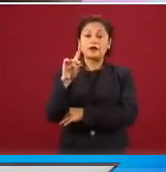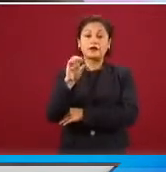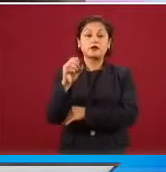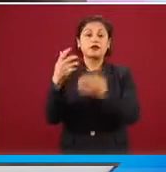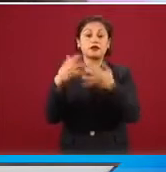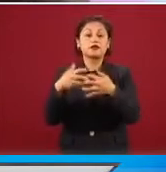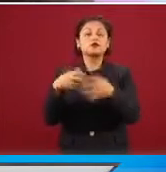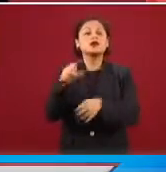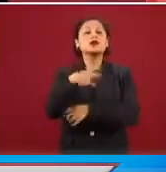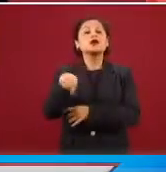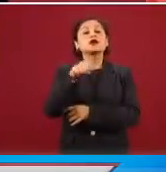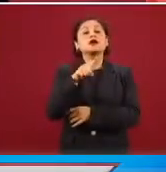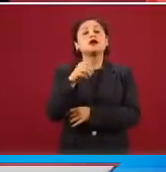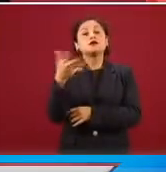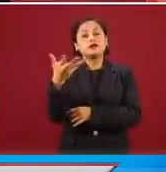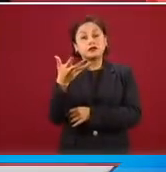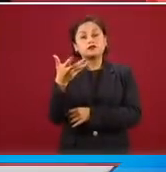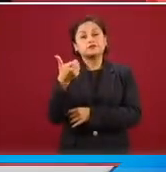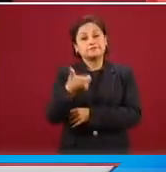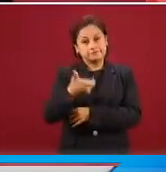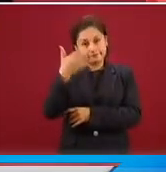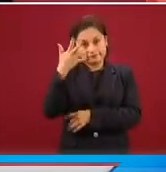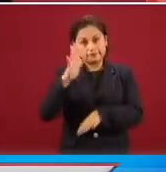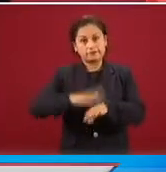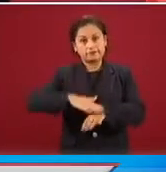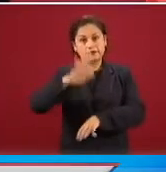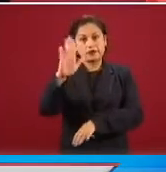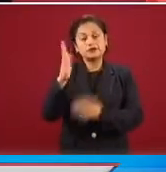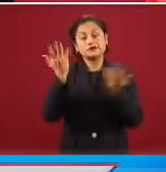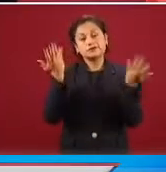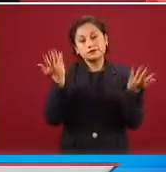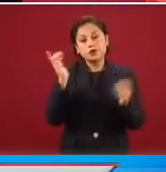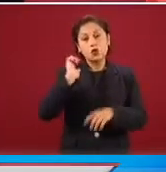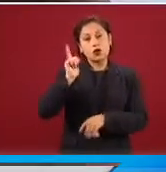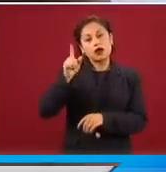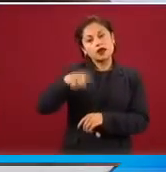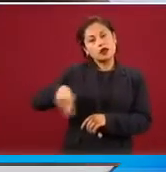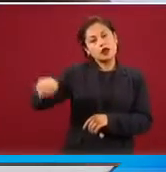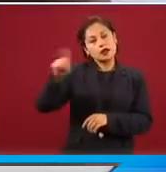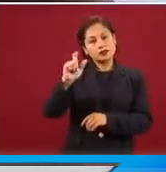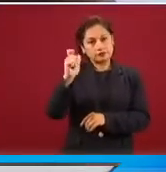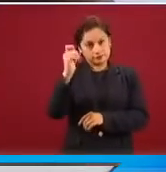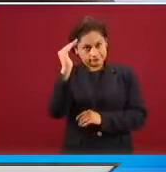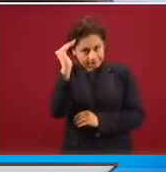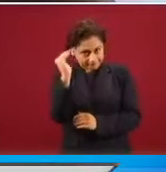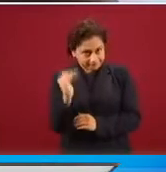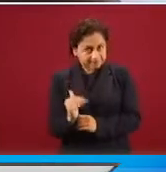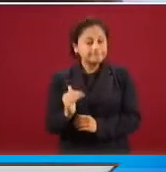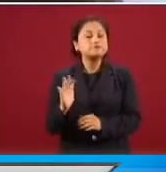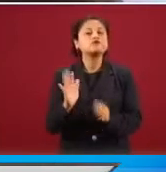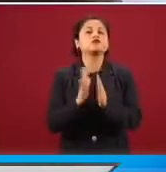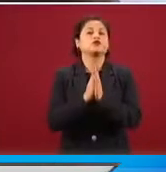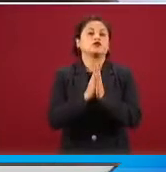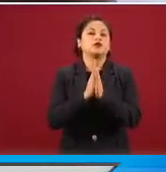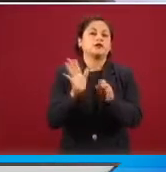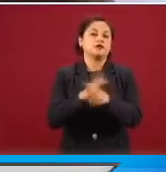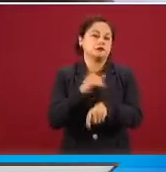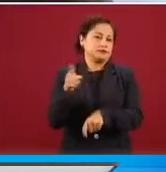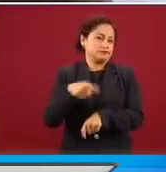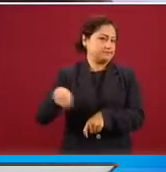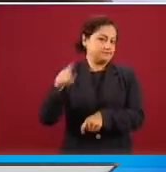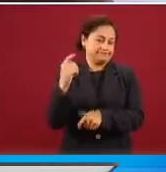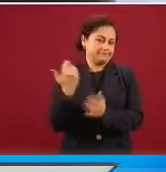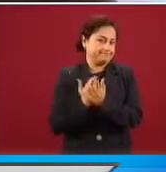marca Orsan a 20.54. Diesel marca Rendichicas a 20.94. Gas LP en cilindros marca